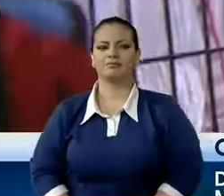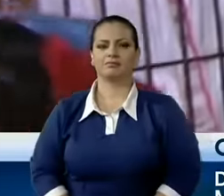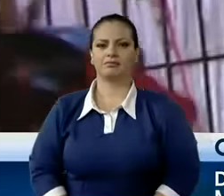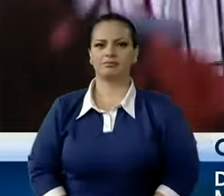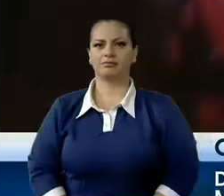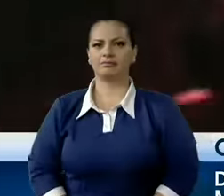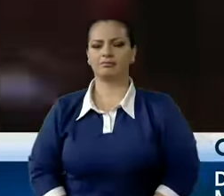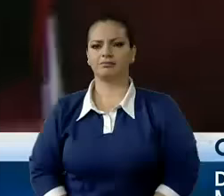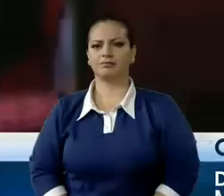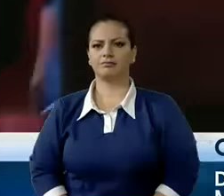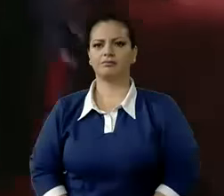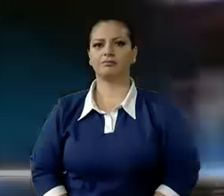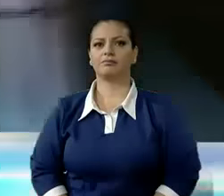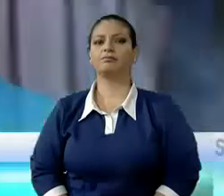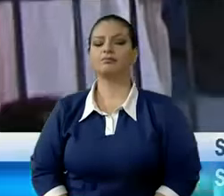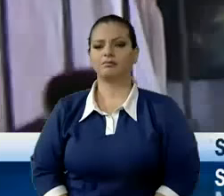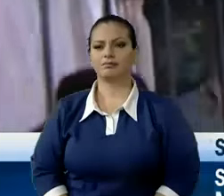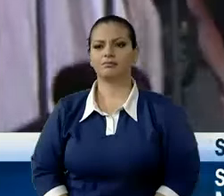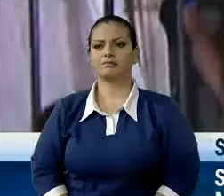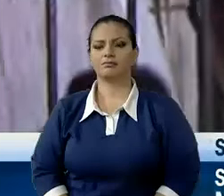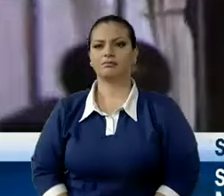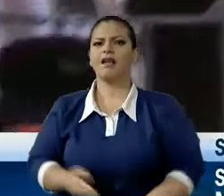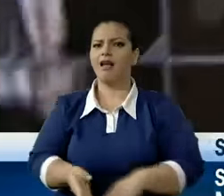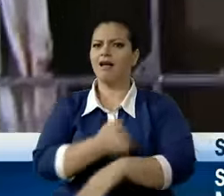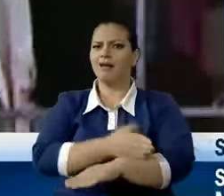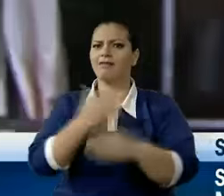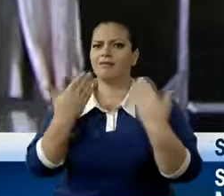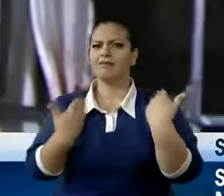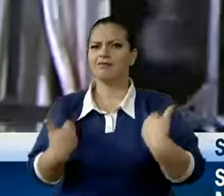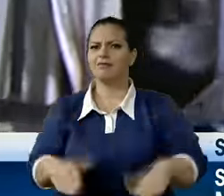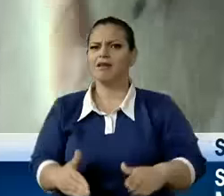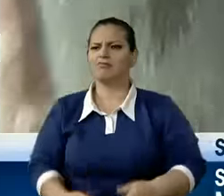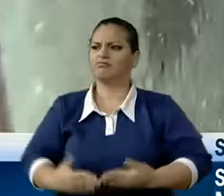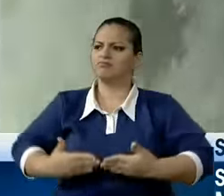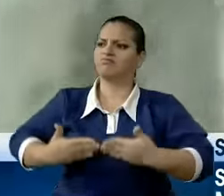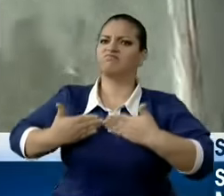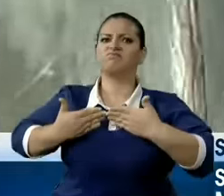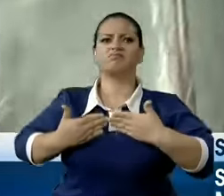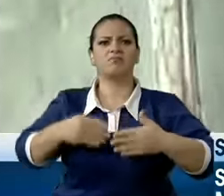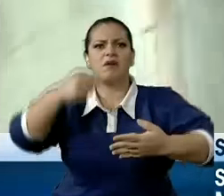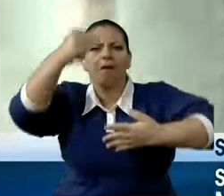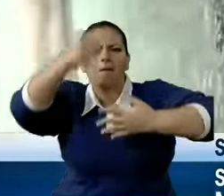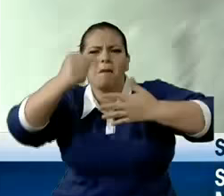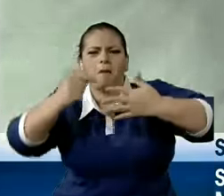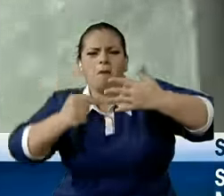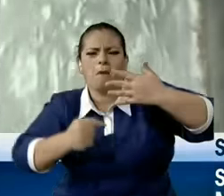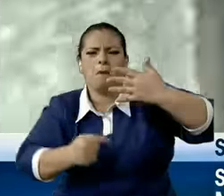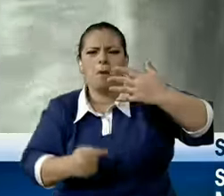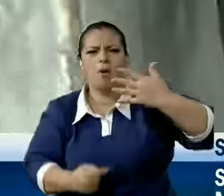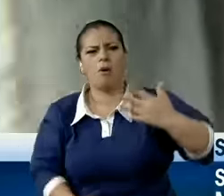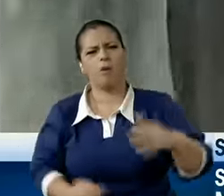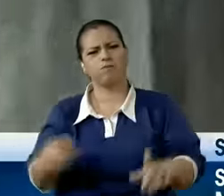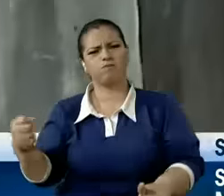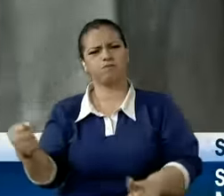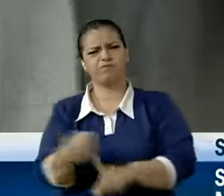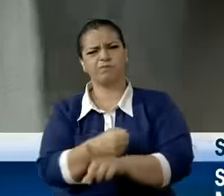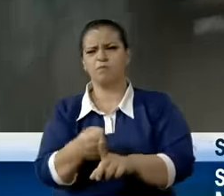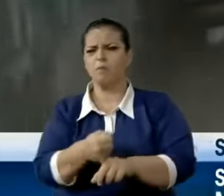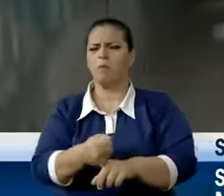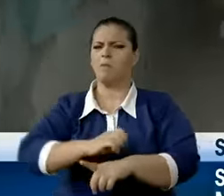Piedraíta, donde se venían cometiendo una gran cantidad de delitos que estaban generando actos de violencia,